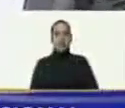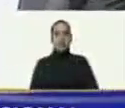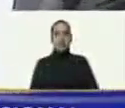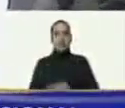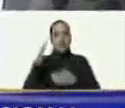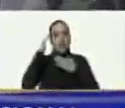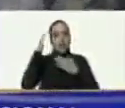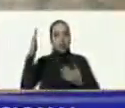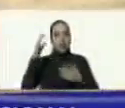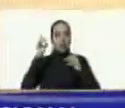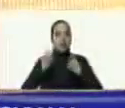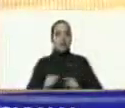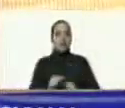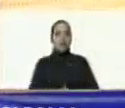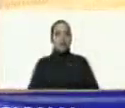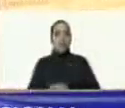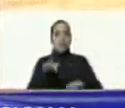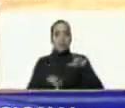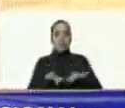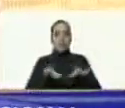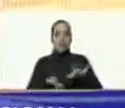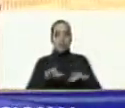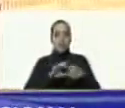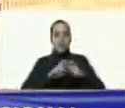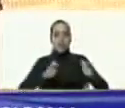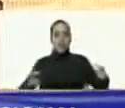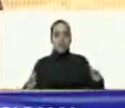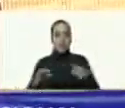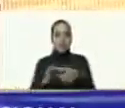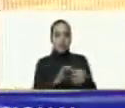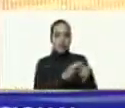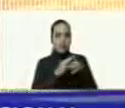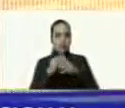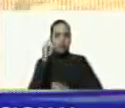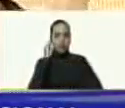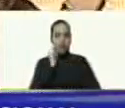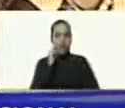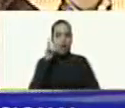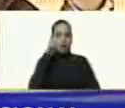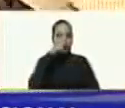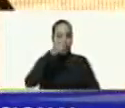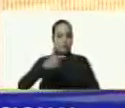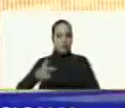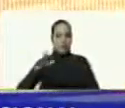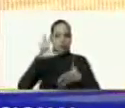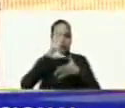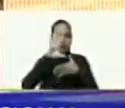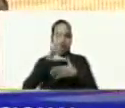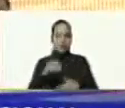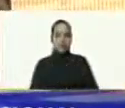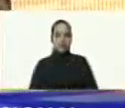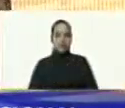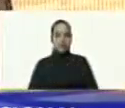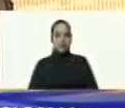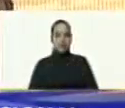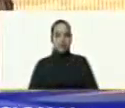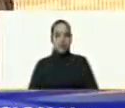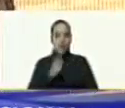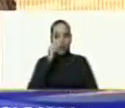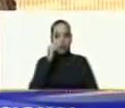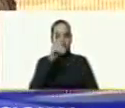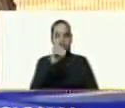saludo también al secretario general de la Alianza Bolivariana para los Pueblos de Nuestra América, el compañero